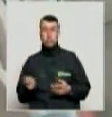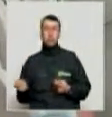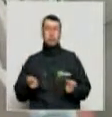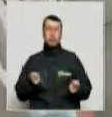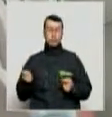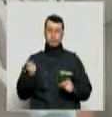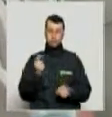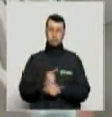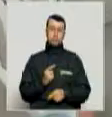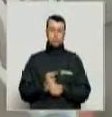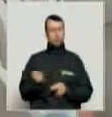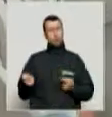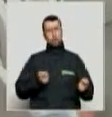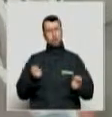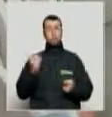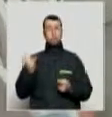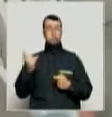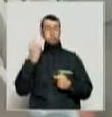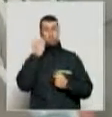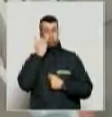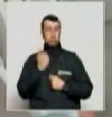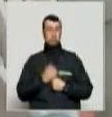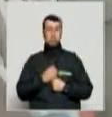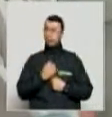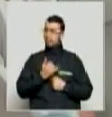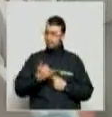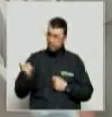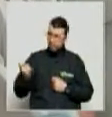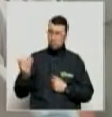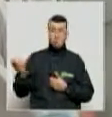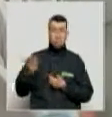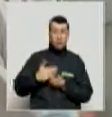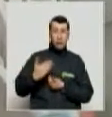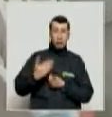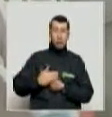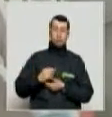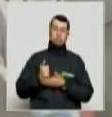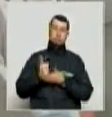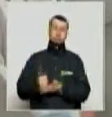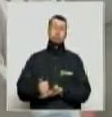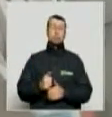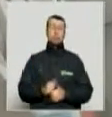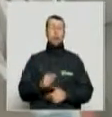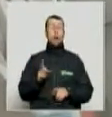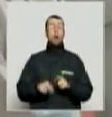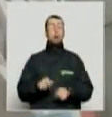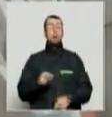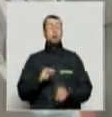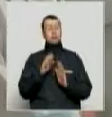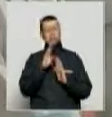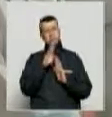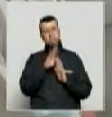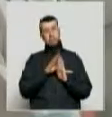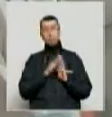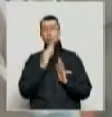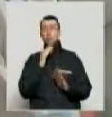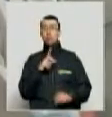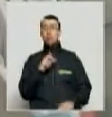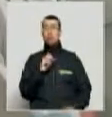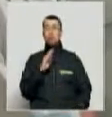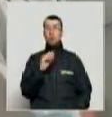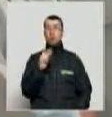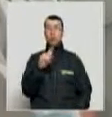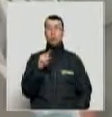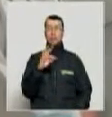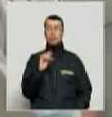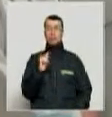alterno para poder controlar esta patología, o pacientes que se bajan la tableta de colesterol, digamos un ejemplo de la lovastatina, con un buñuelo por las